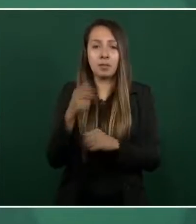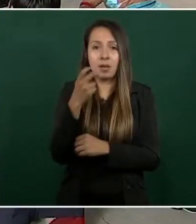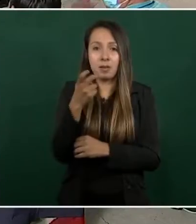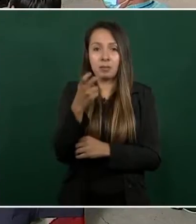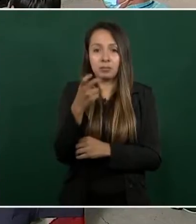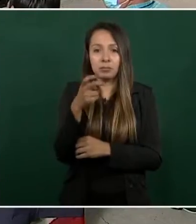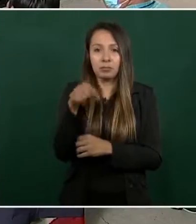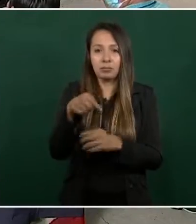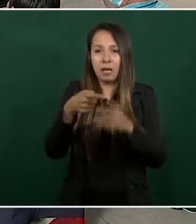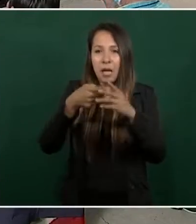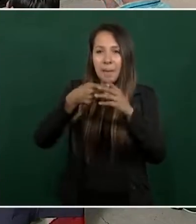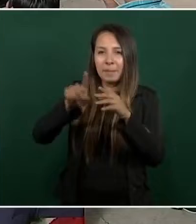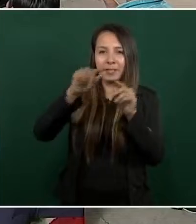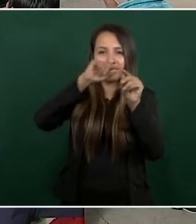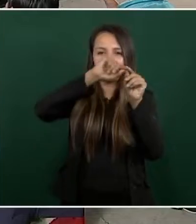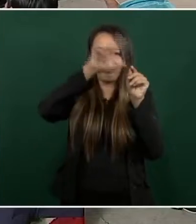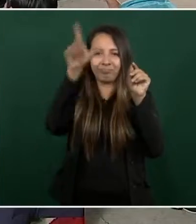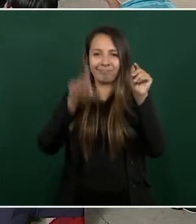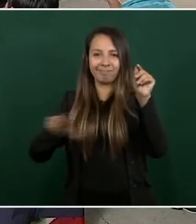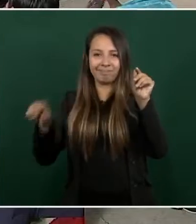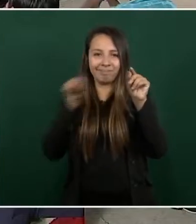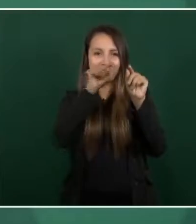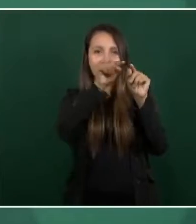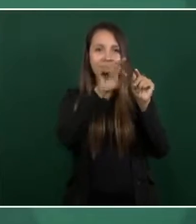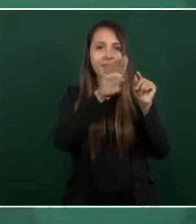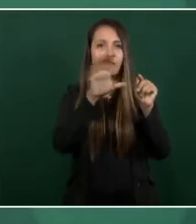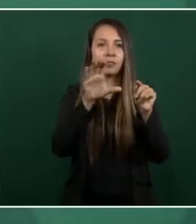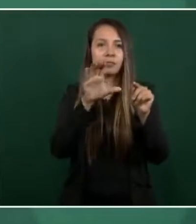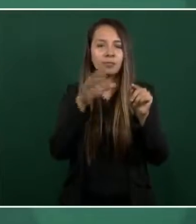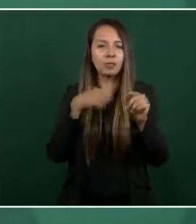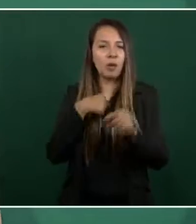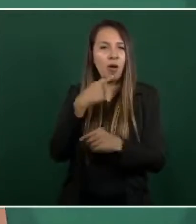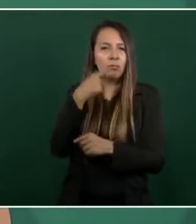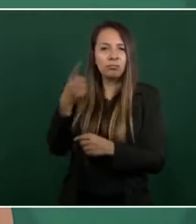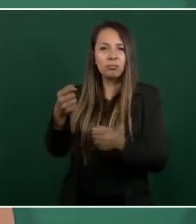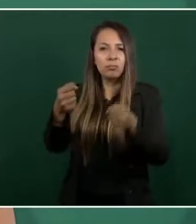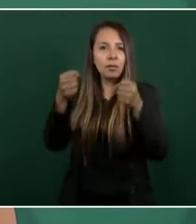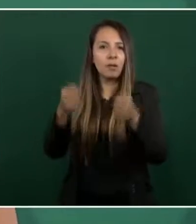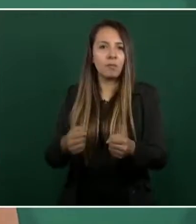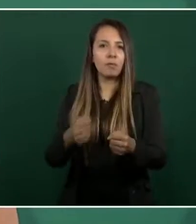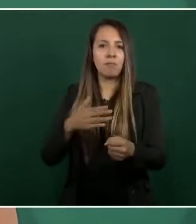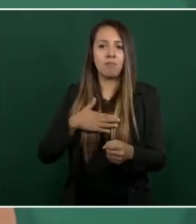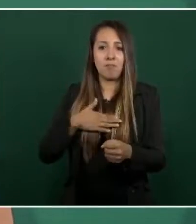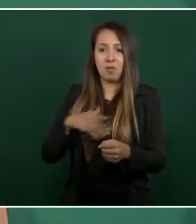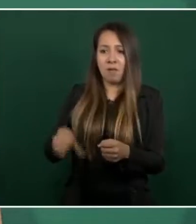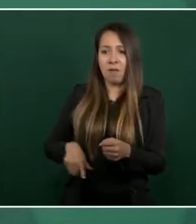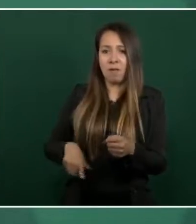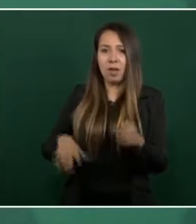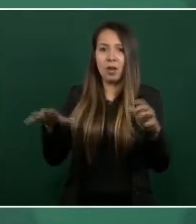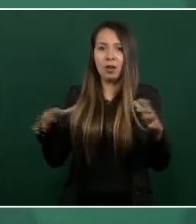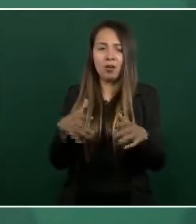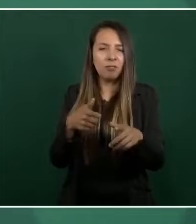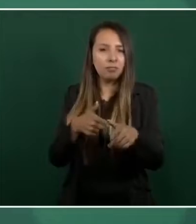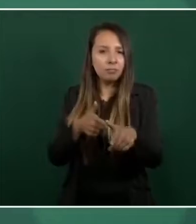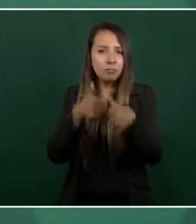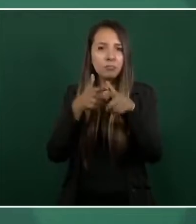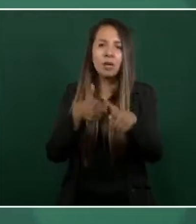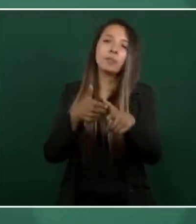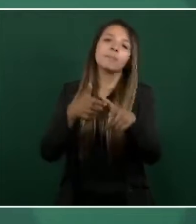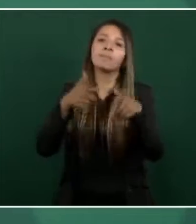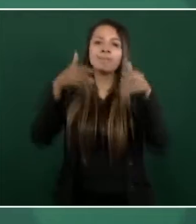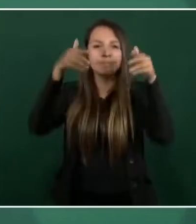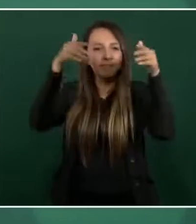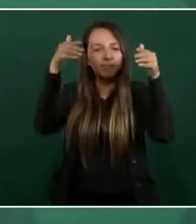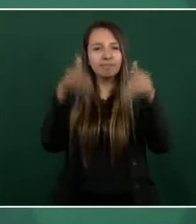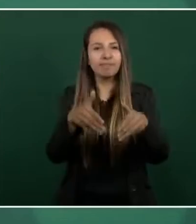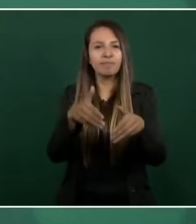patria, quiero reiterarle que mi gobierno seguirá concentrado en trabajar por el bienestar de las